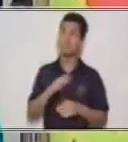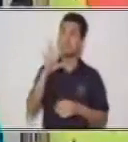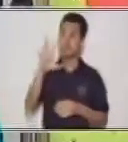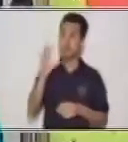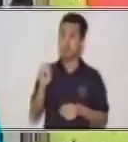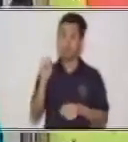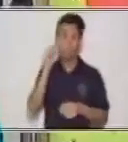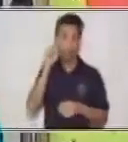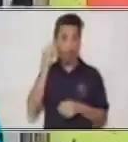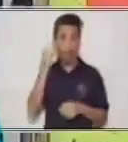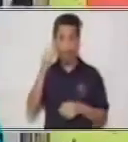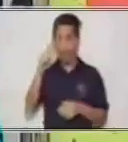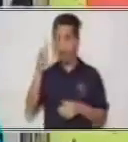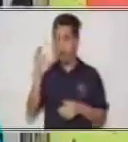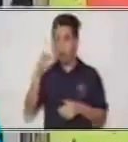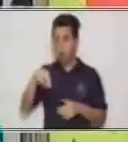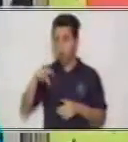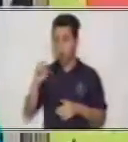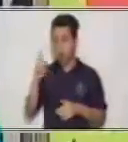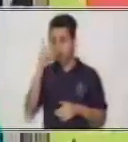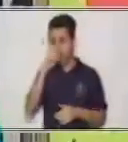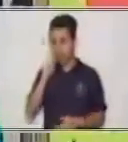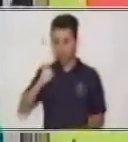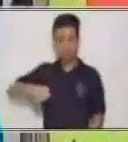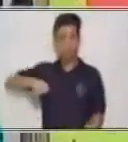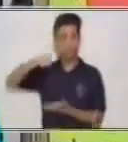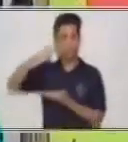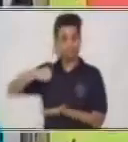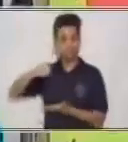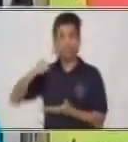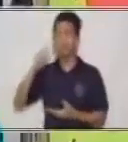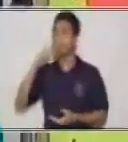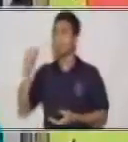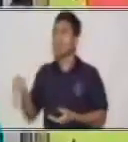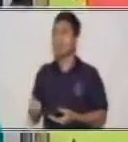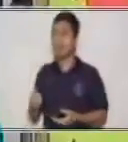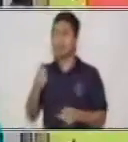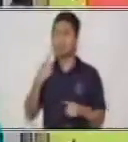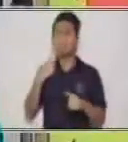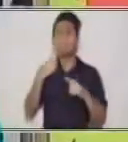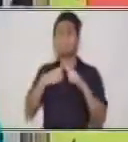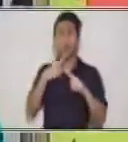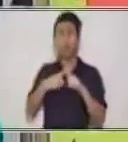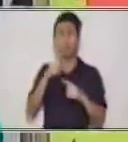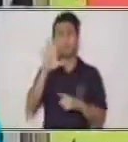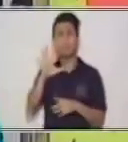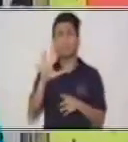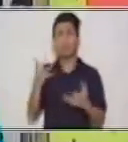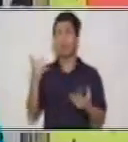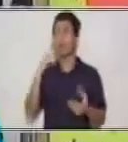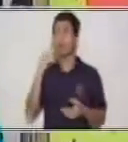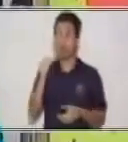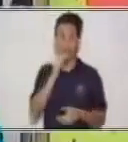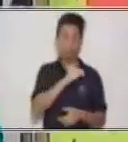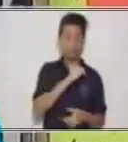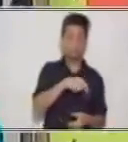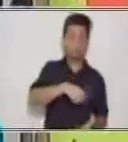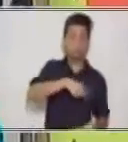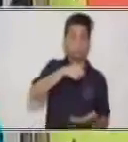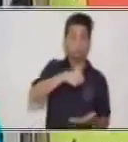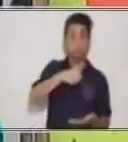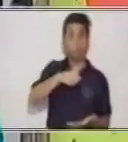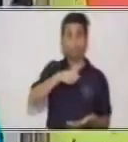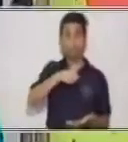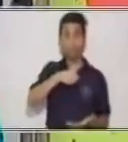galones. ¿Por qué lo multiplicamos por 5? Porque esta cubeta tiene 5 galones. Vamos con el